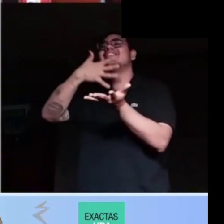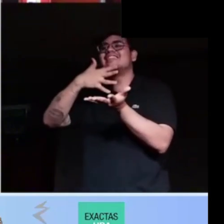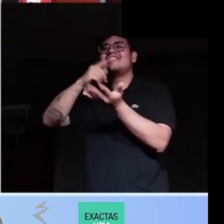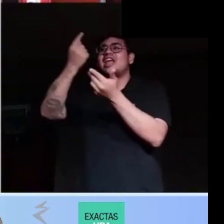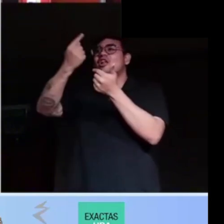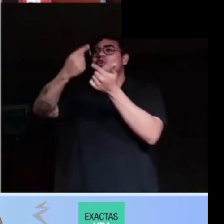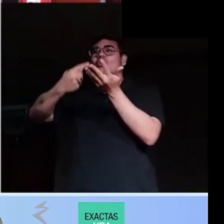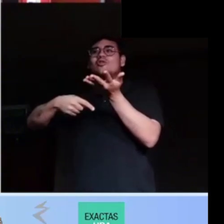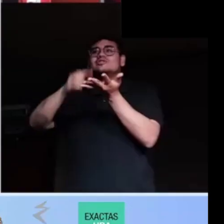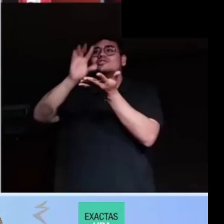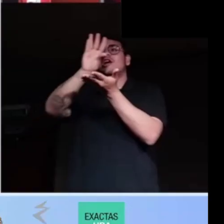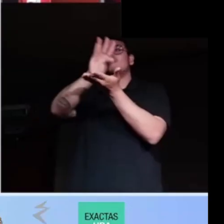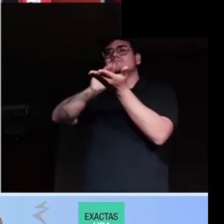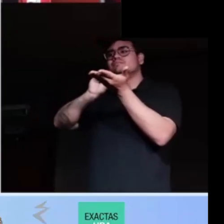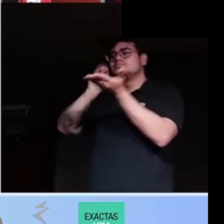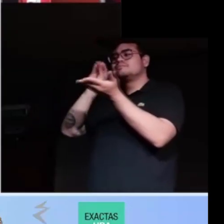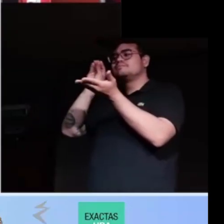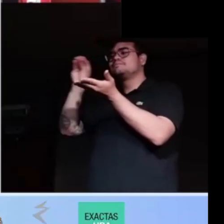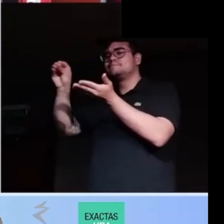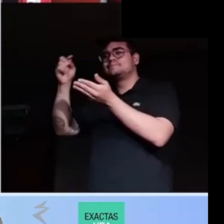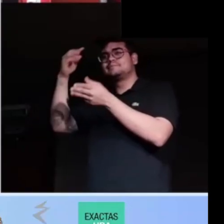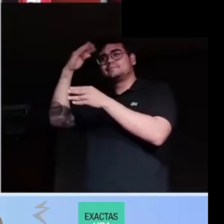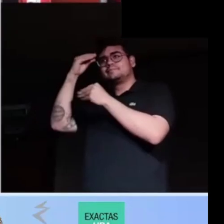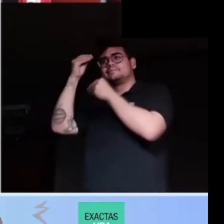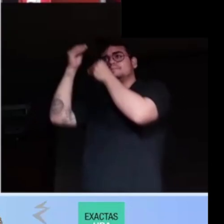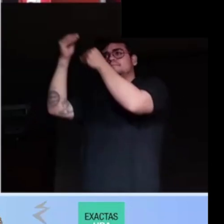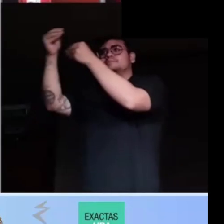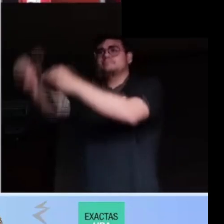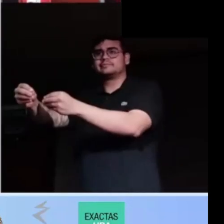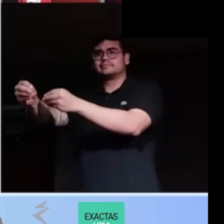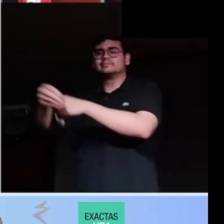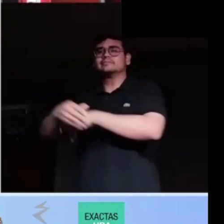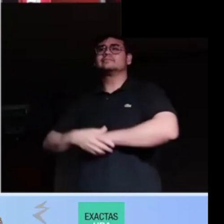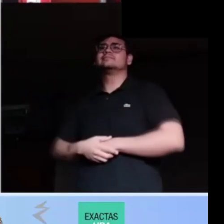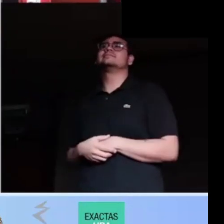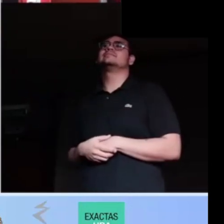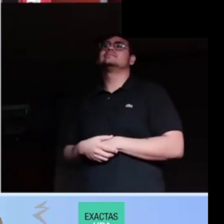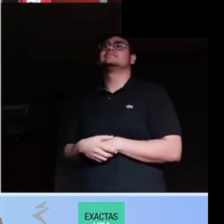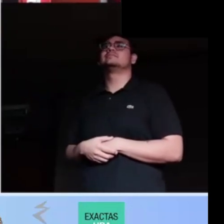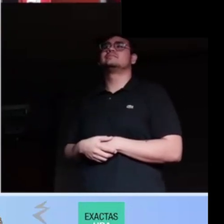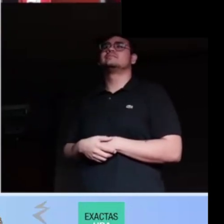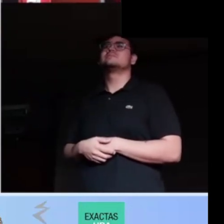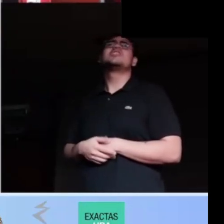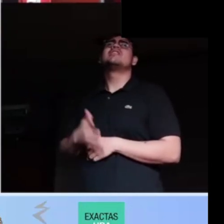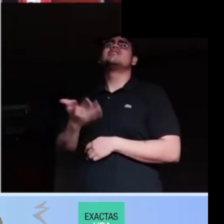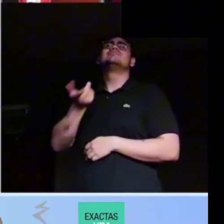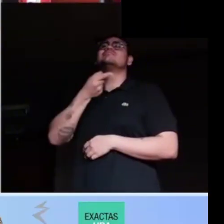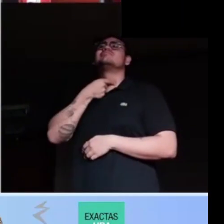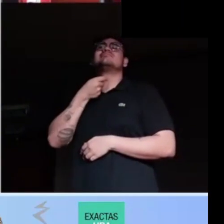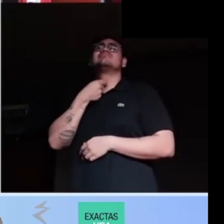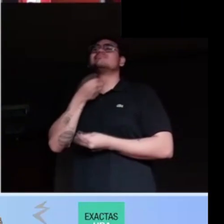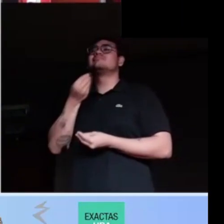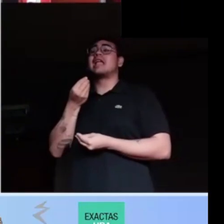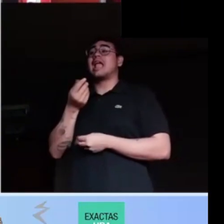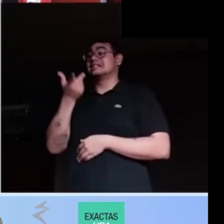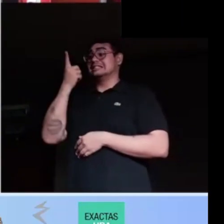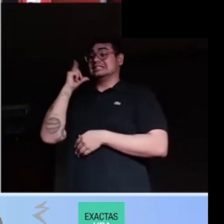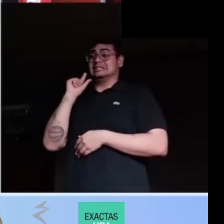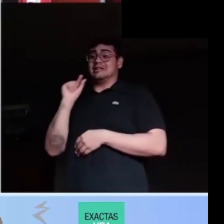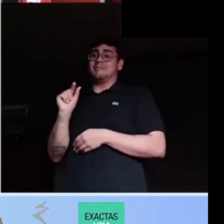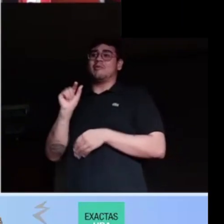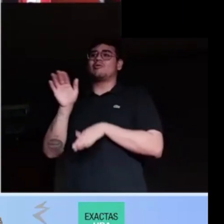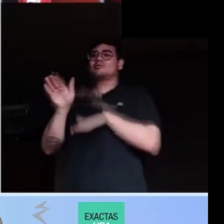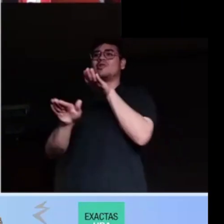razonamiento científico. Por último, como hemos mencionado, estamos dando los primeros pasos hacia una física